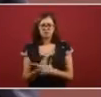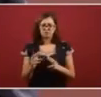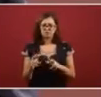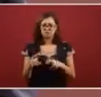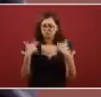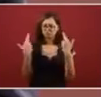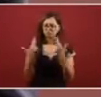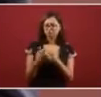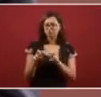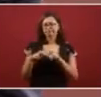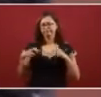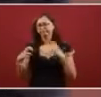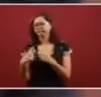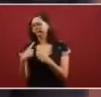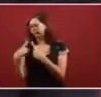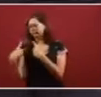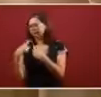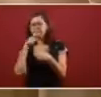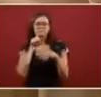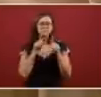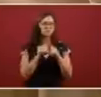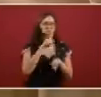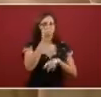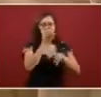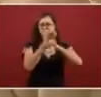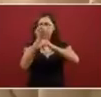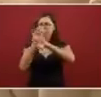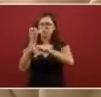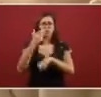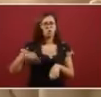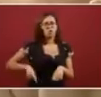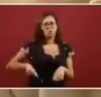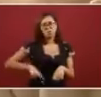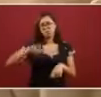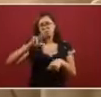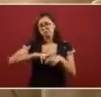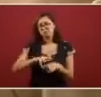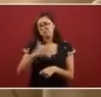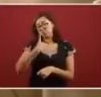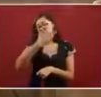lo llevan a cabo los gobernadores. Si no a esa hora,